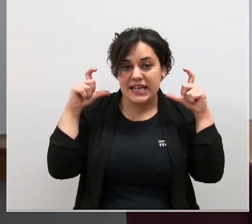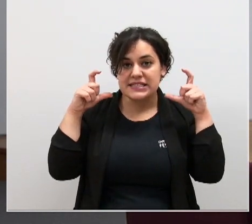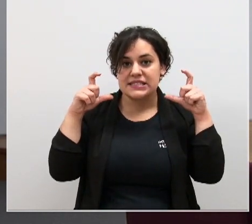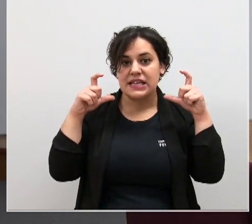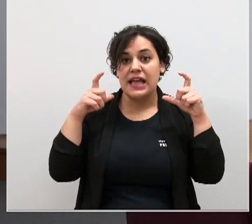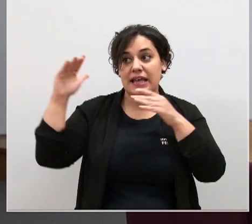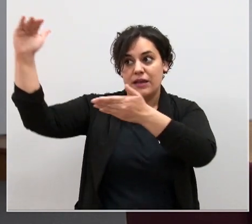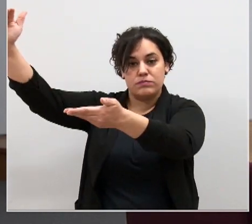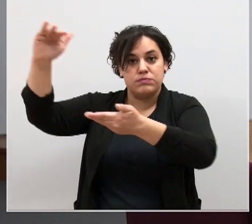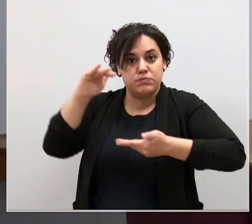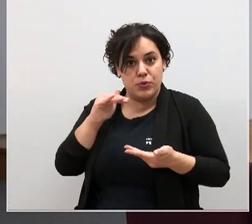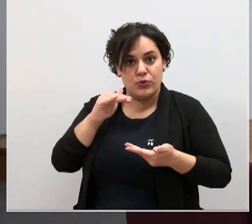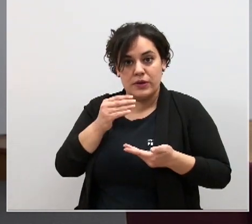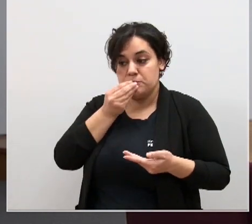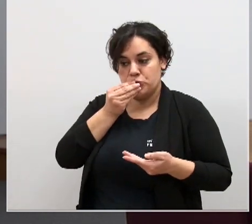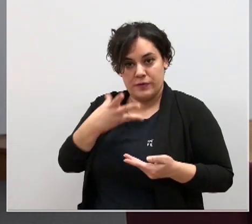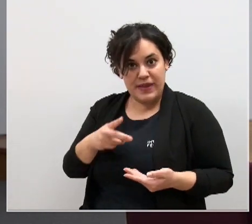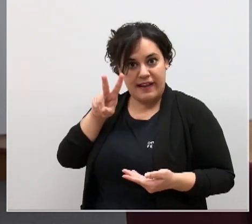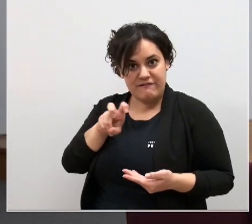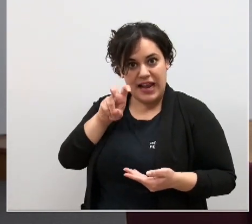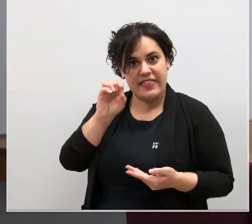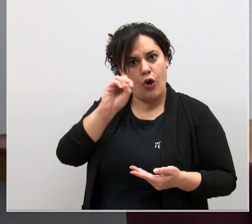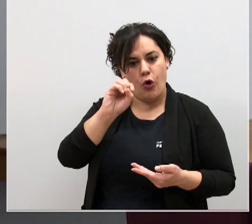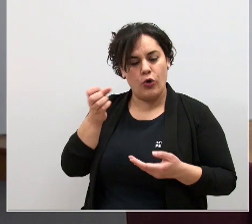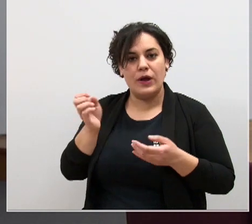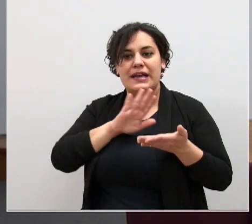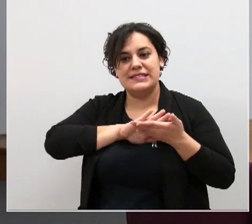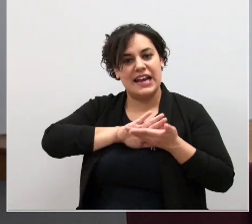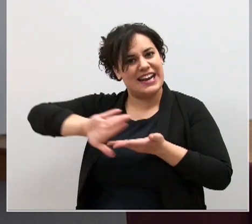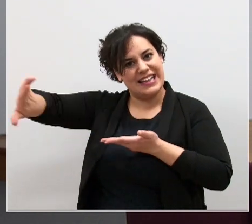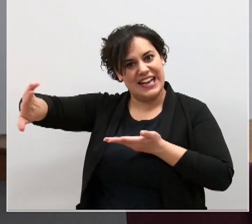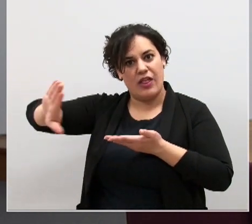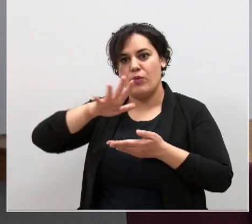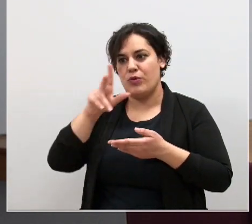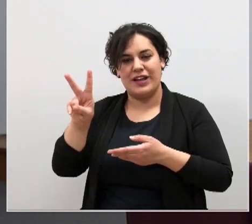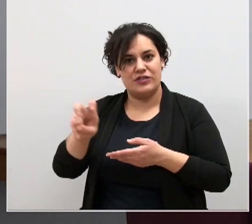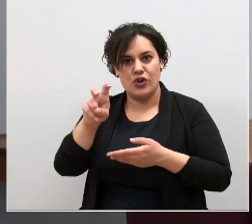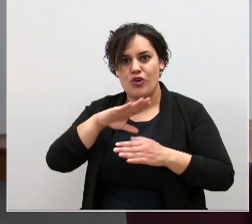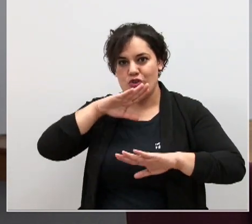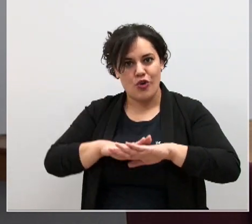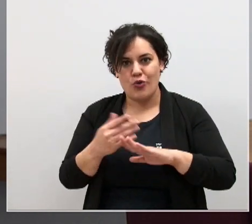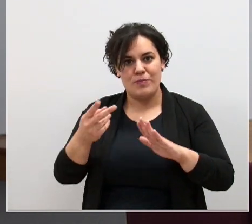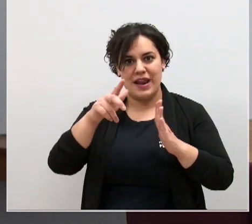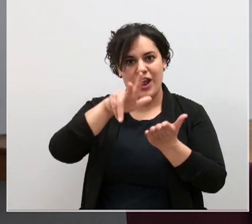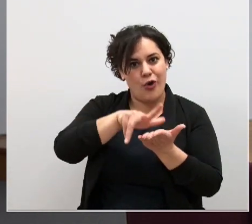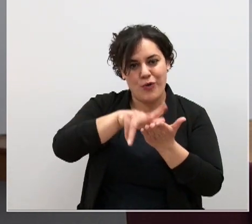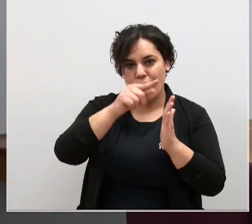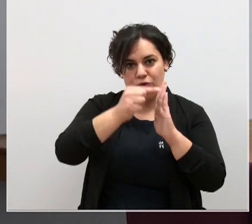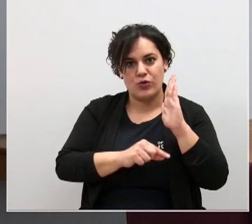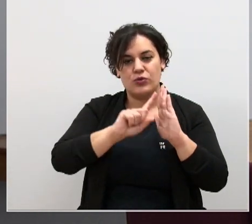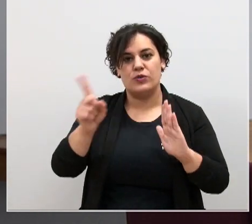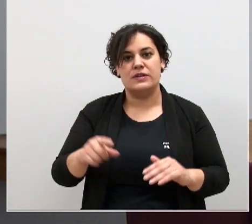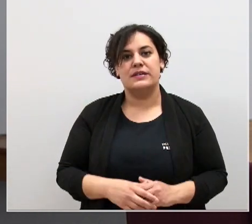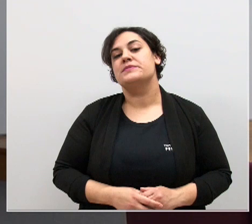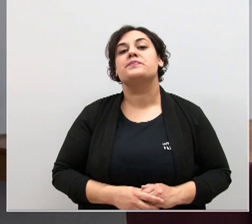ser retiradas? ¿Cuántas hay distribuidas de este tipo en la región? Sanitarios aseguran que se han estado usando en centros de la